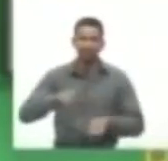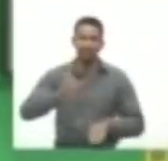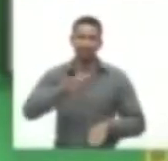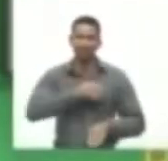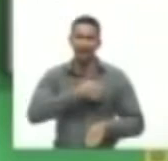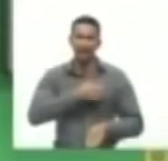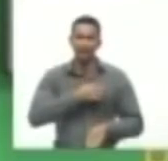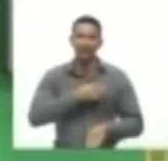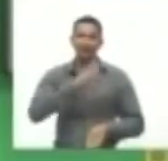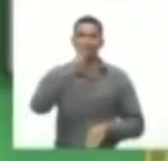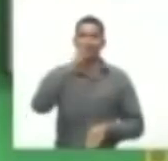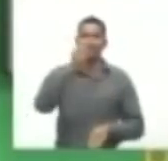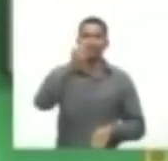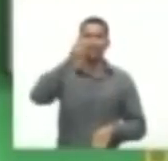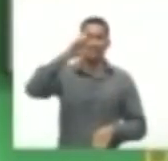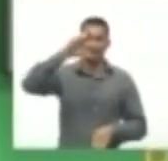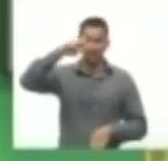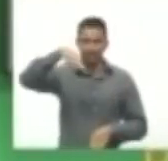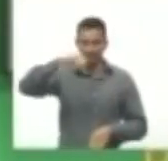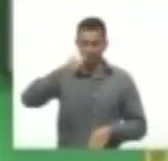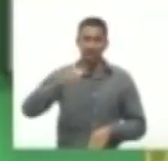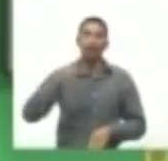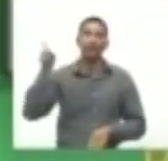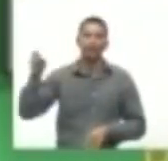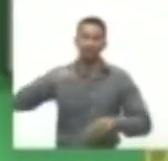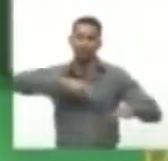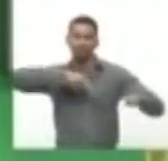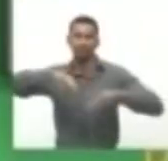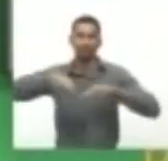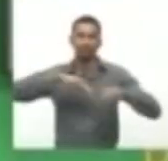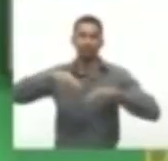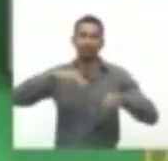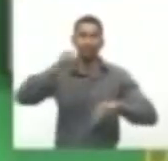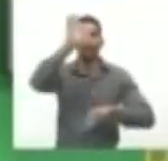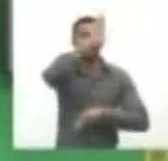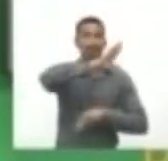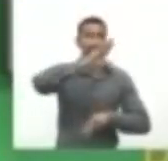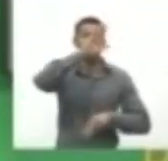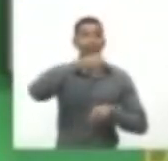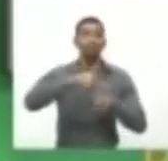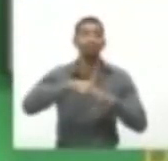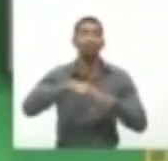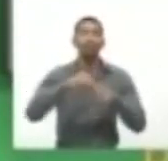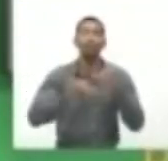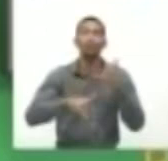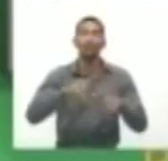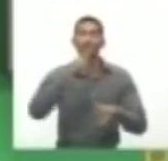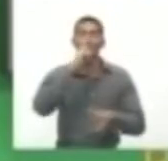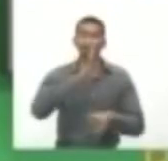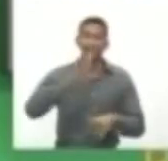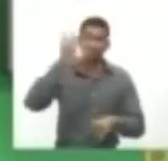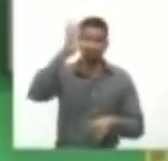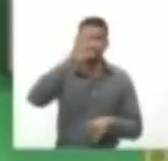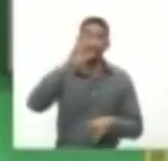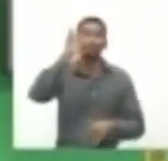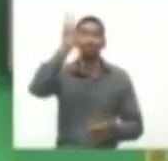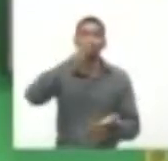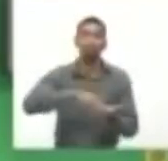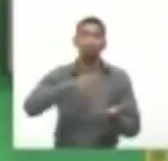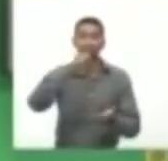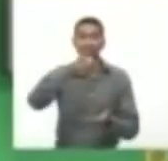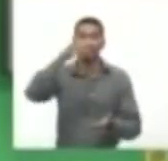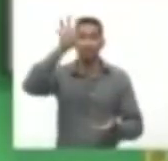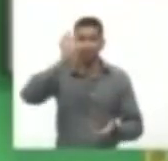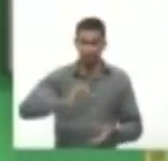de Cartagena como la coordinadora regional de los Juegos Nacionales del 2019. El primer reto es